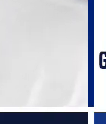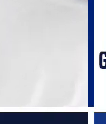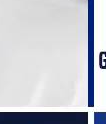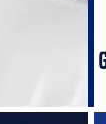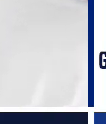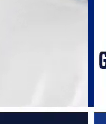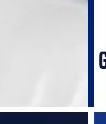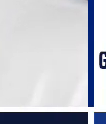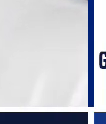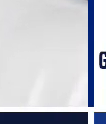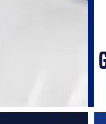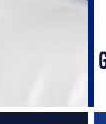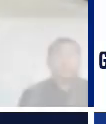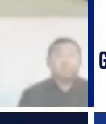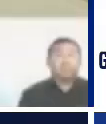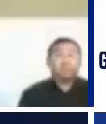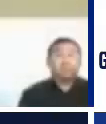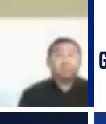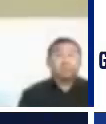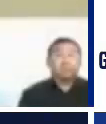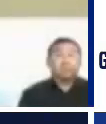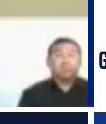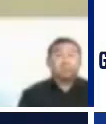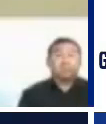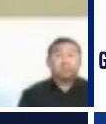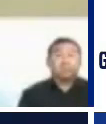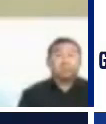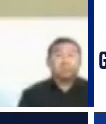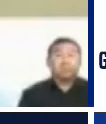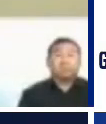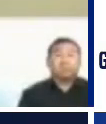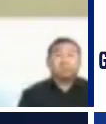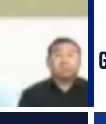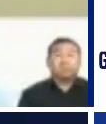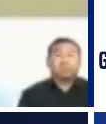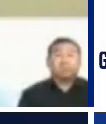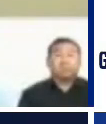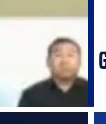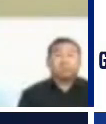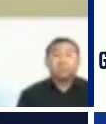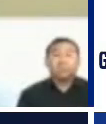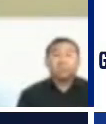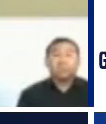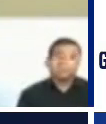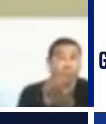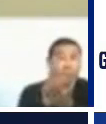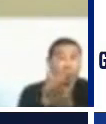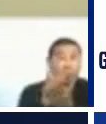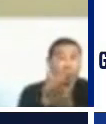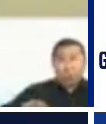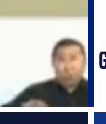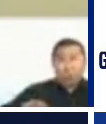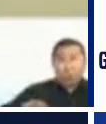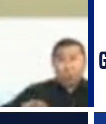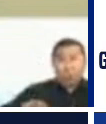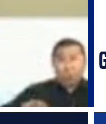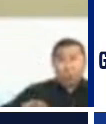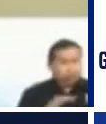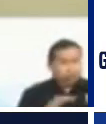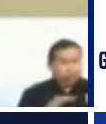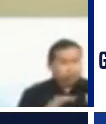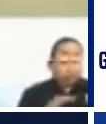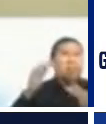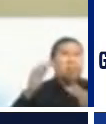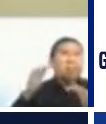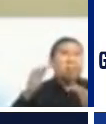esto opina sobre los consejeros. Vamos a escucharlo. Que no solamente hoy se pone en alto la democracia